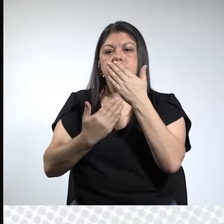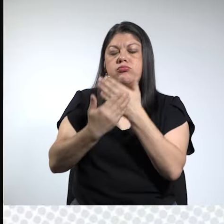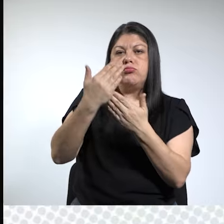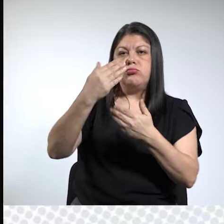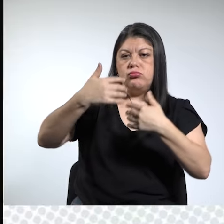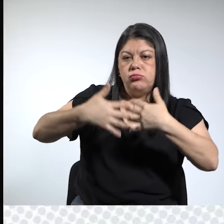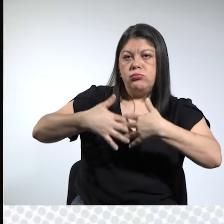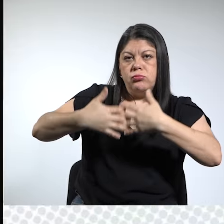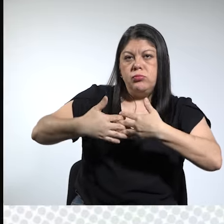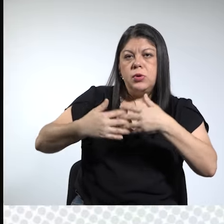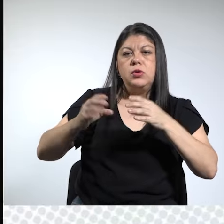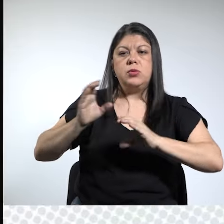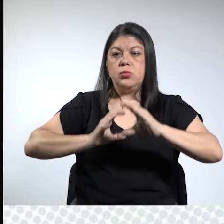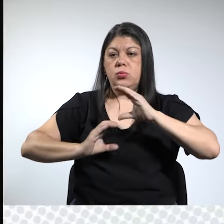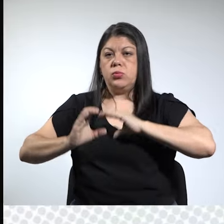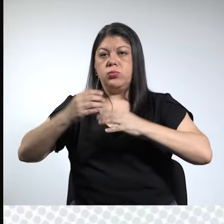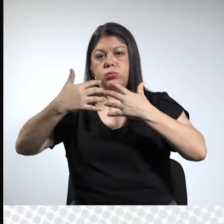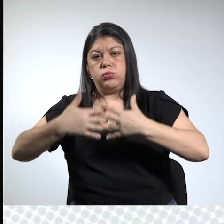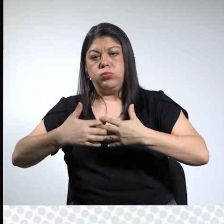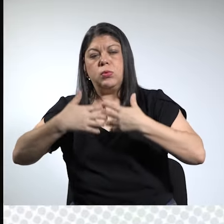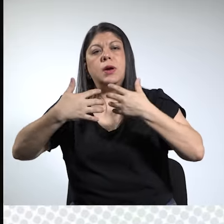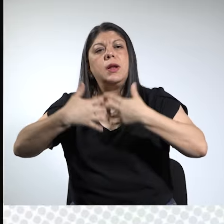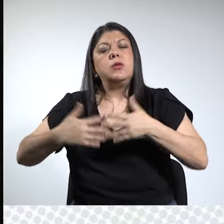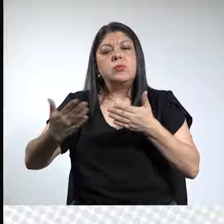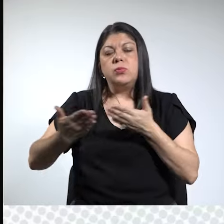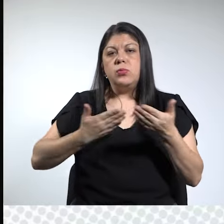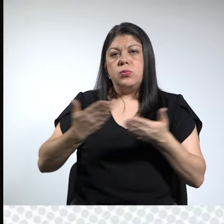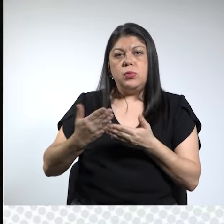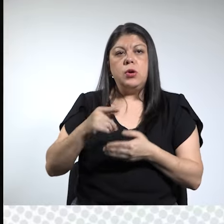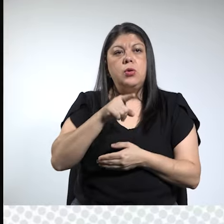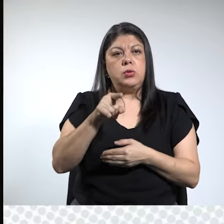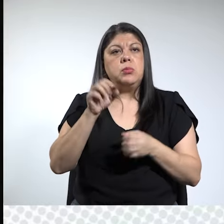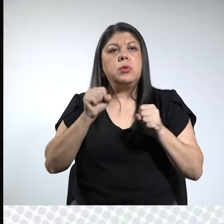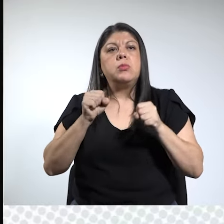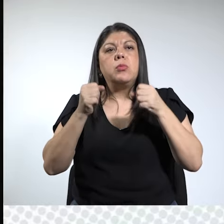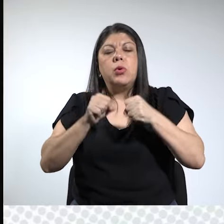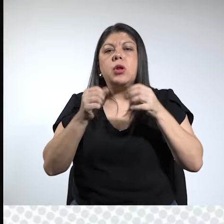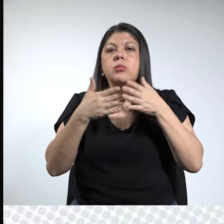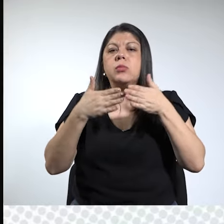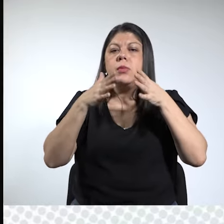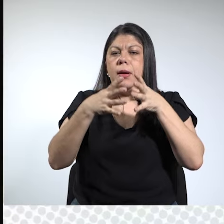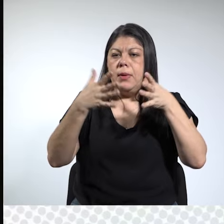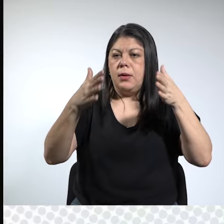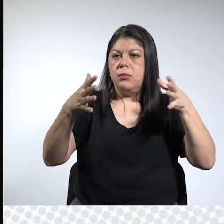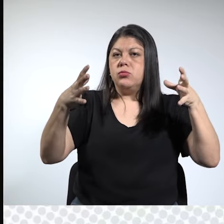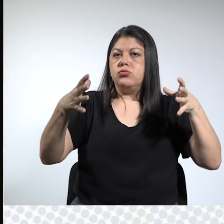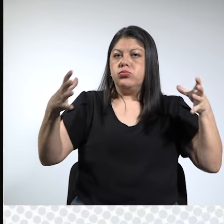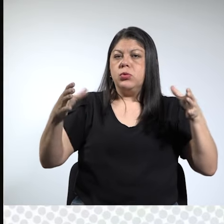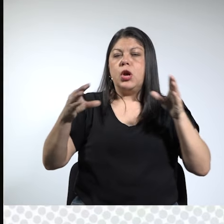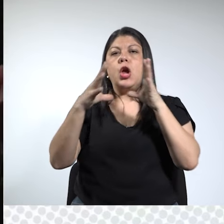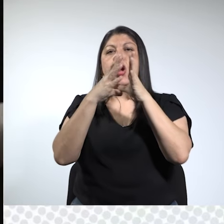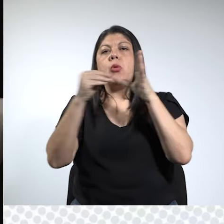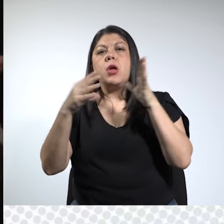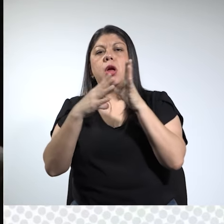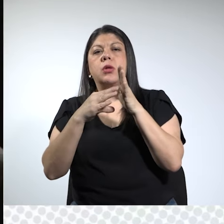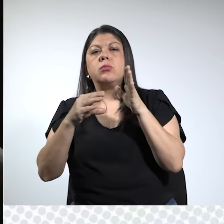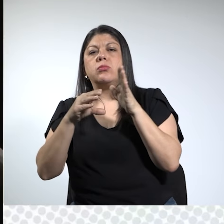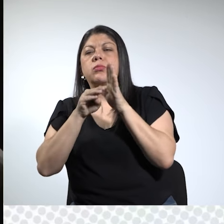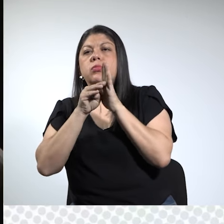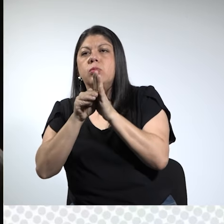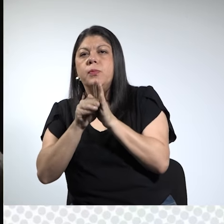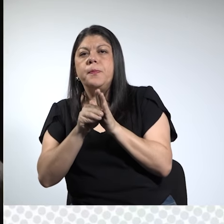la industria comercial, la industria de servicios, y usted va ampliando en todas ellas y replicando el modelo. Los